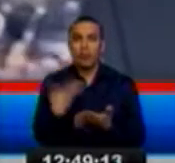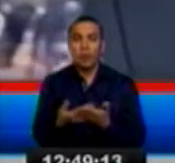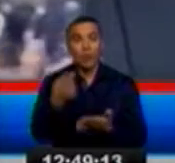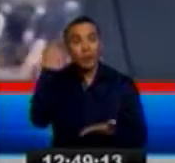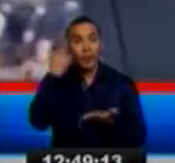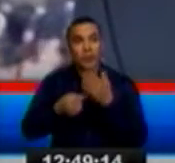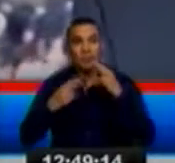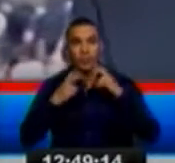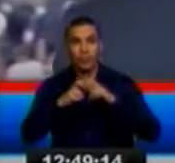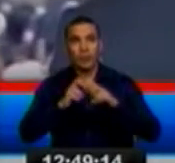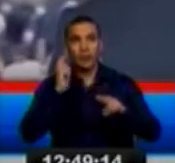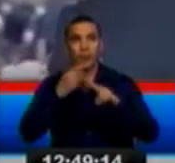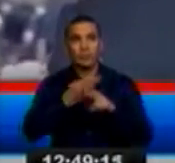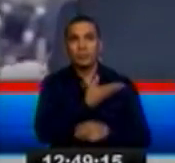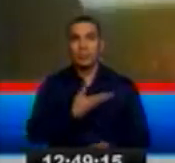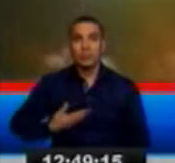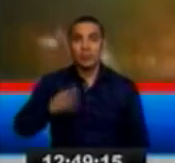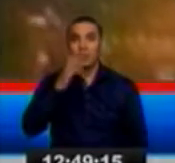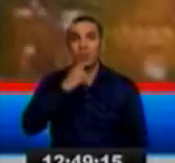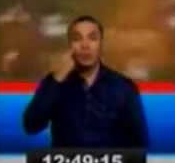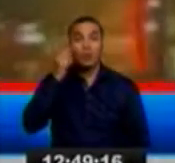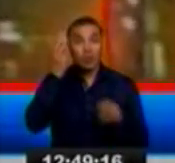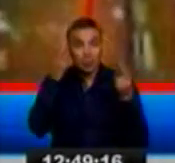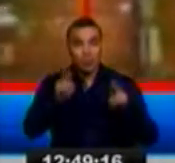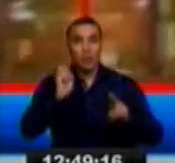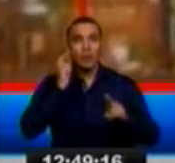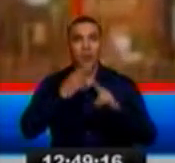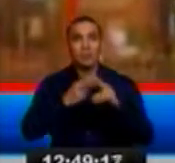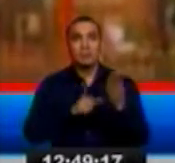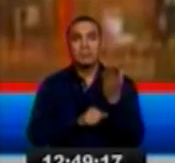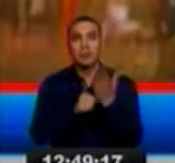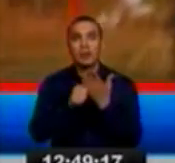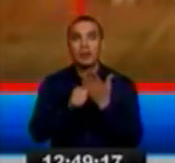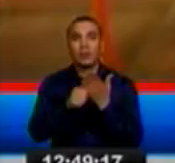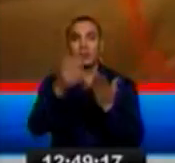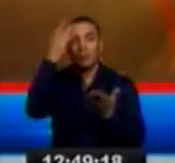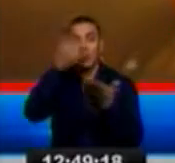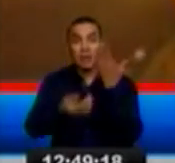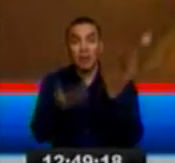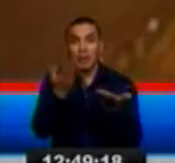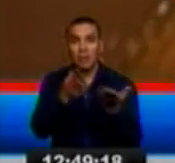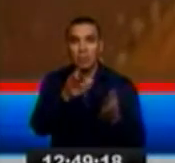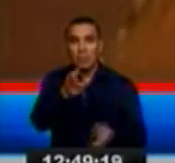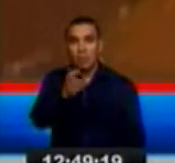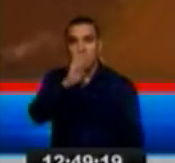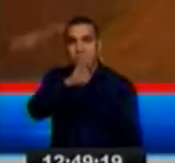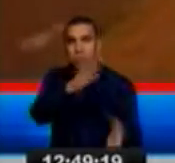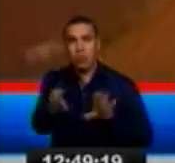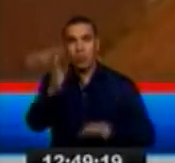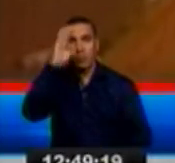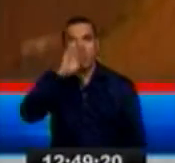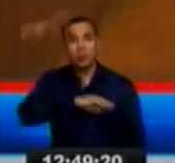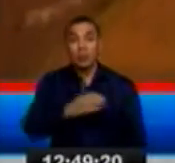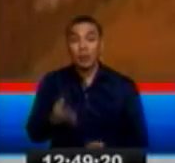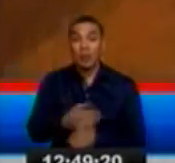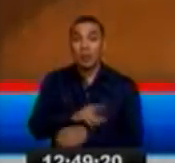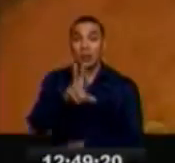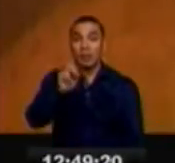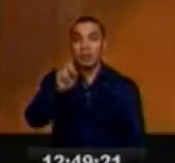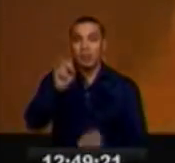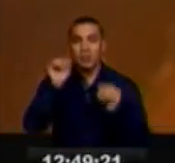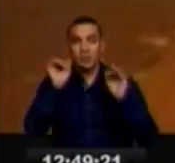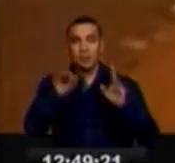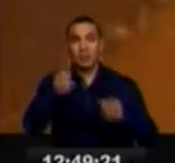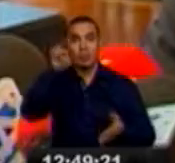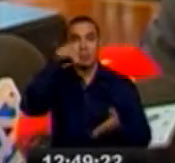República, Rafael Correa, y al exministro de Defensa, Javier Ponce, en el caso de la posible ejecución extrajudicial del uniformado el 30 de septiembre de